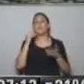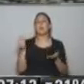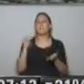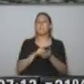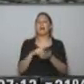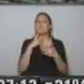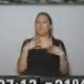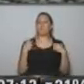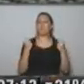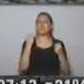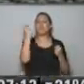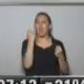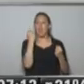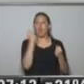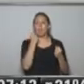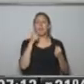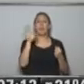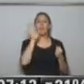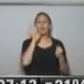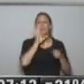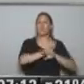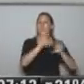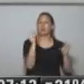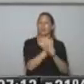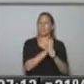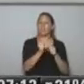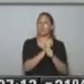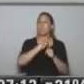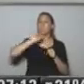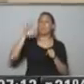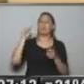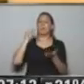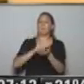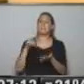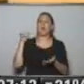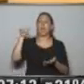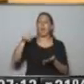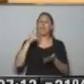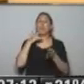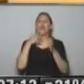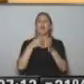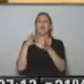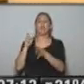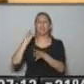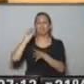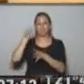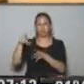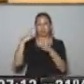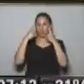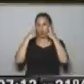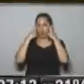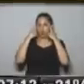su economía. En tanto, Estados Unidos confirmó el envío de más aviones de combate a la región y Corea del